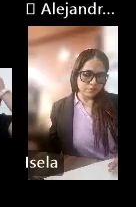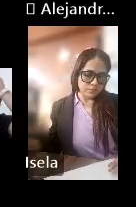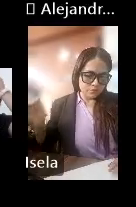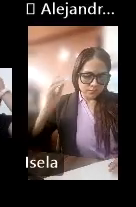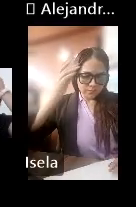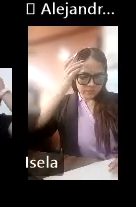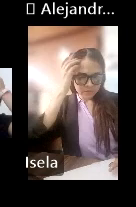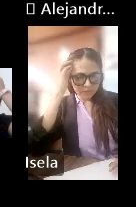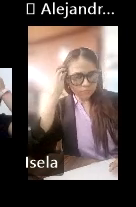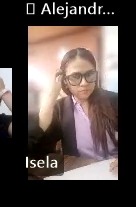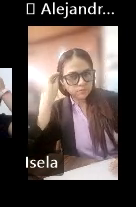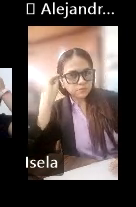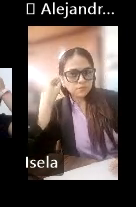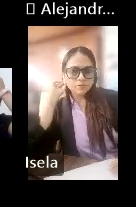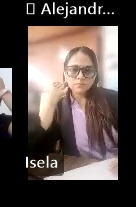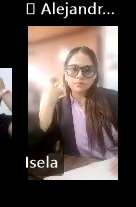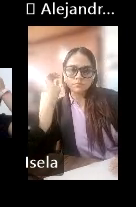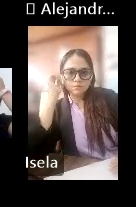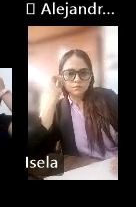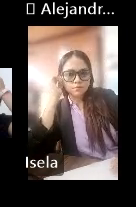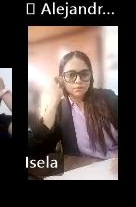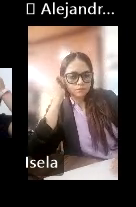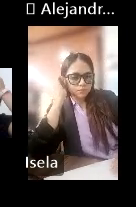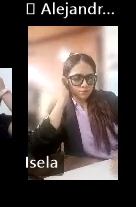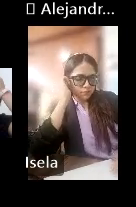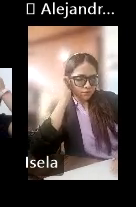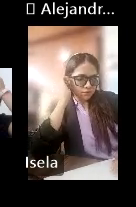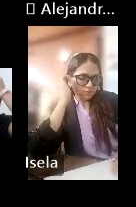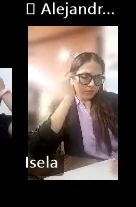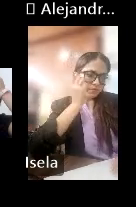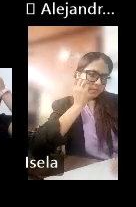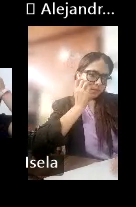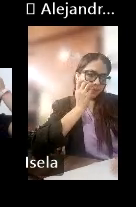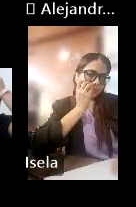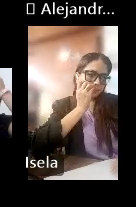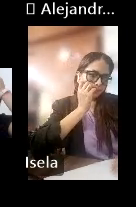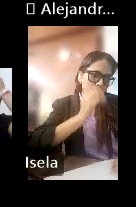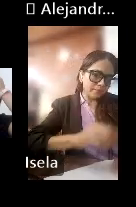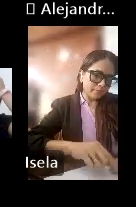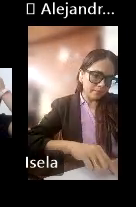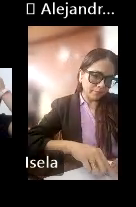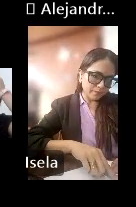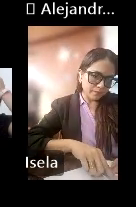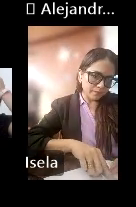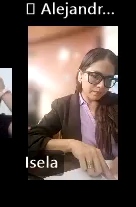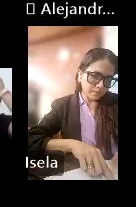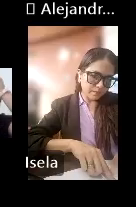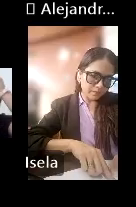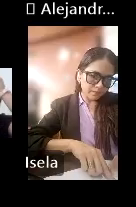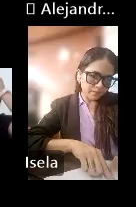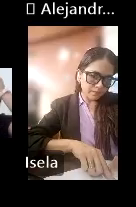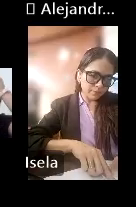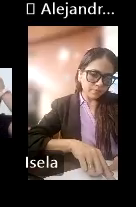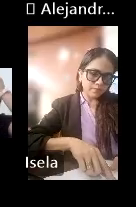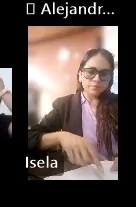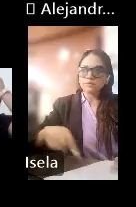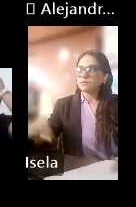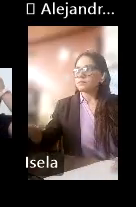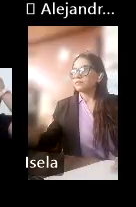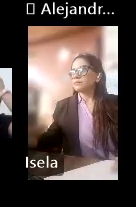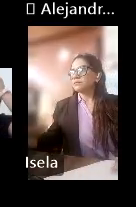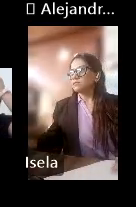decidí que no quiero por el momento tener otro gato en casa. El maestro Jorge es muy fan de los